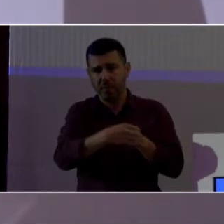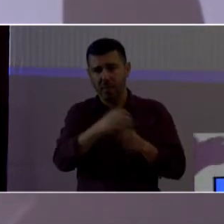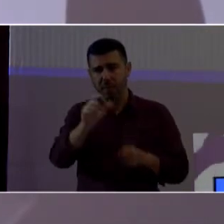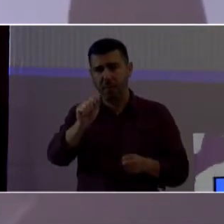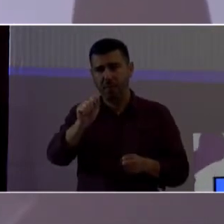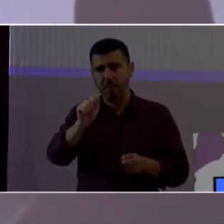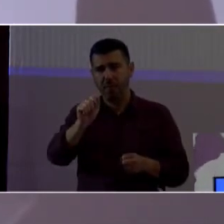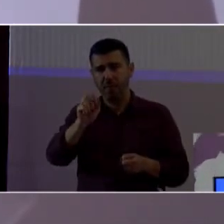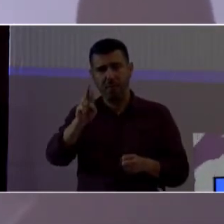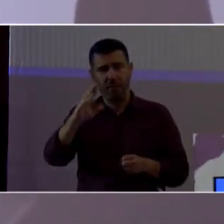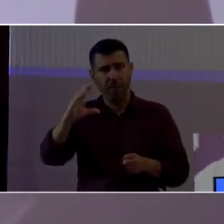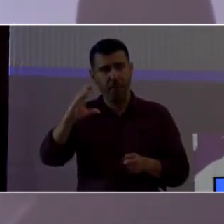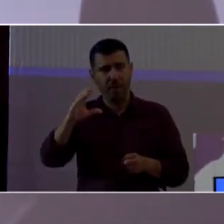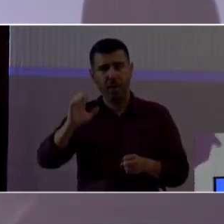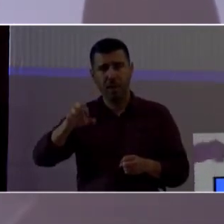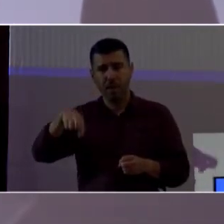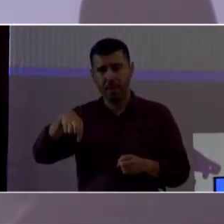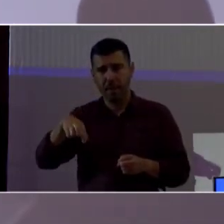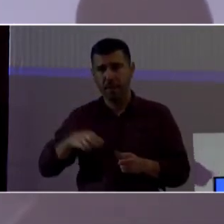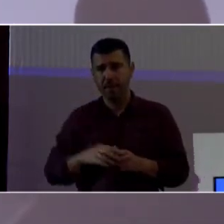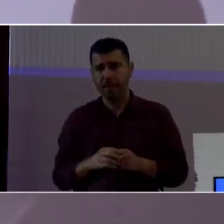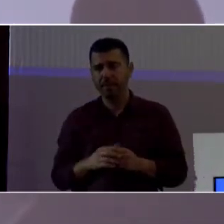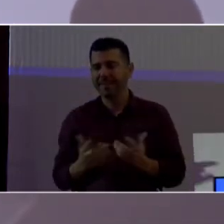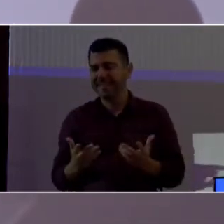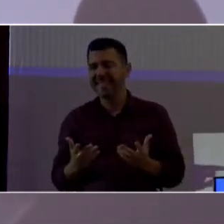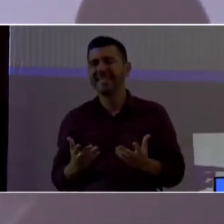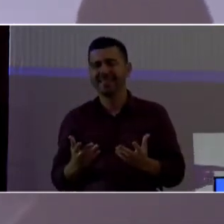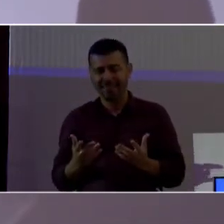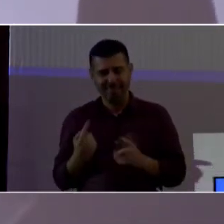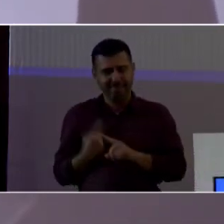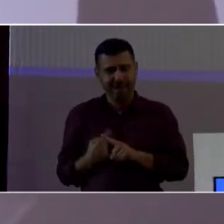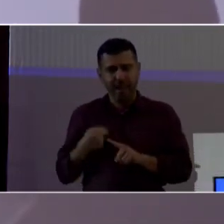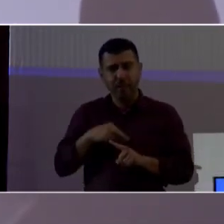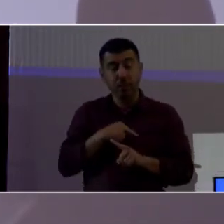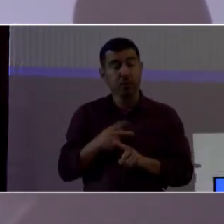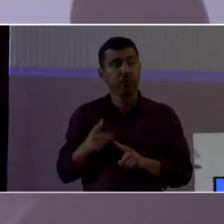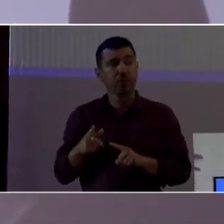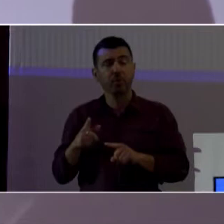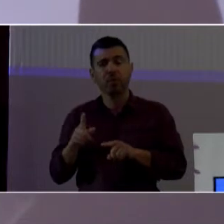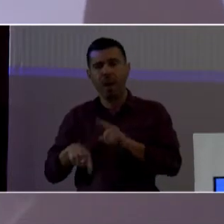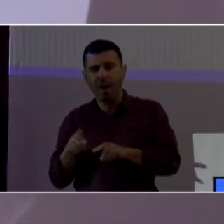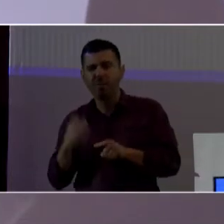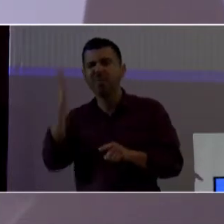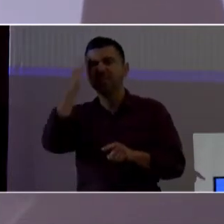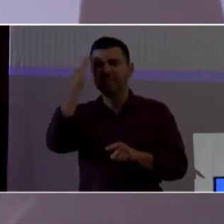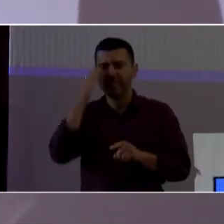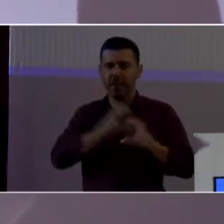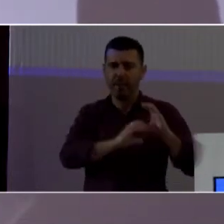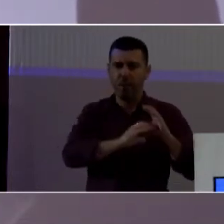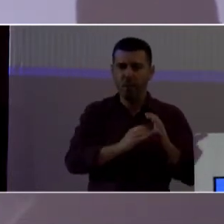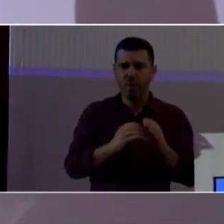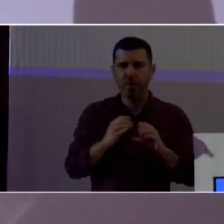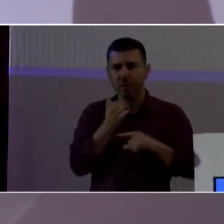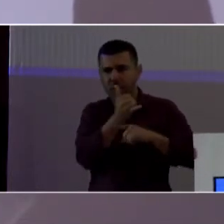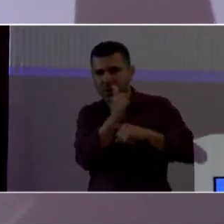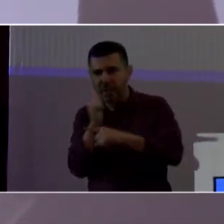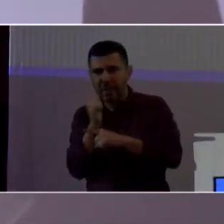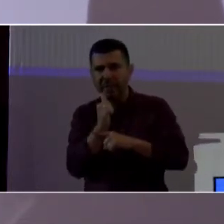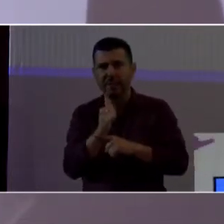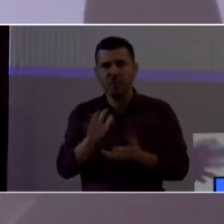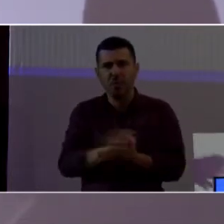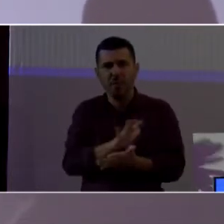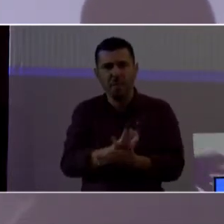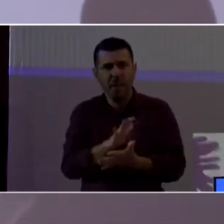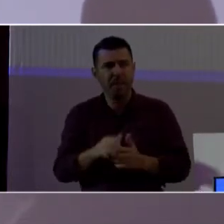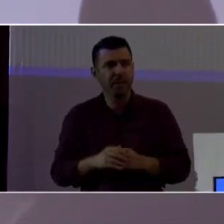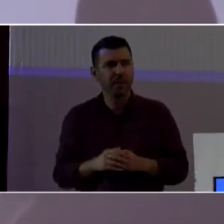que alguna cosa tuvimos que ver con las comunicaciones y las producciones audiovisuales o impresas. Yo,